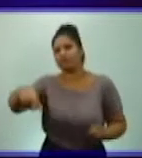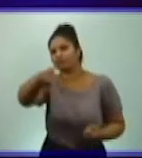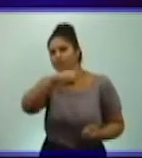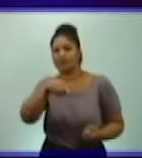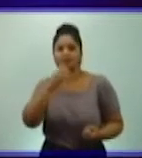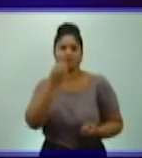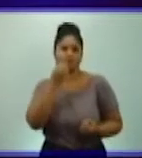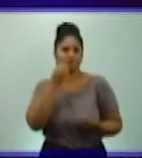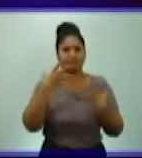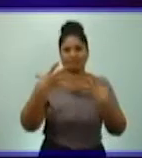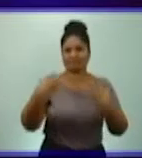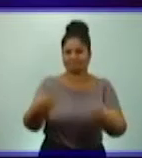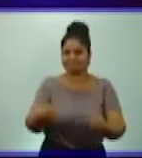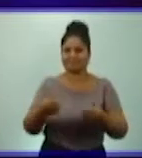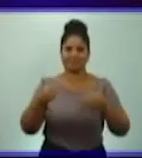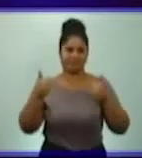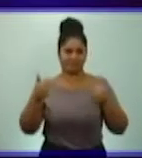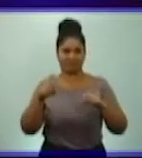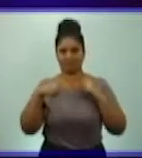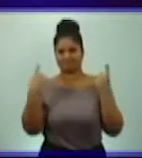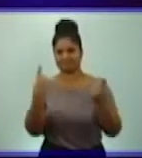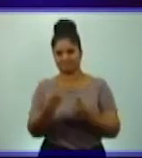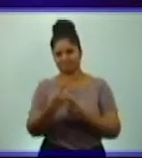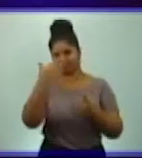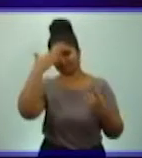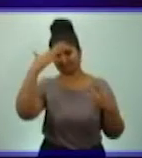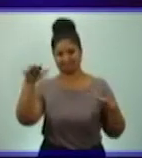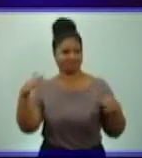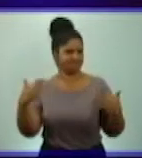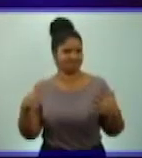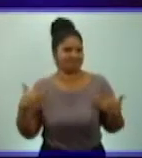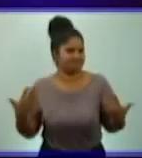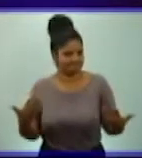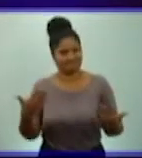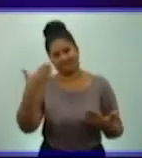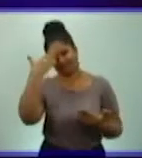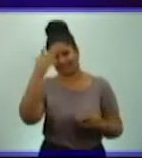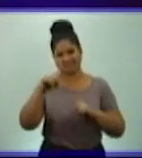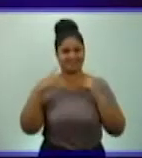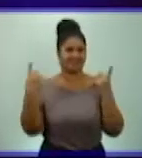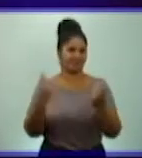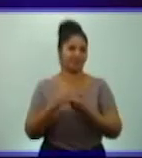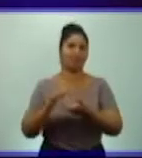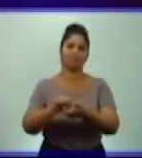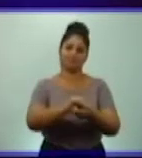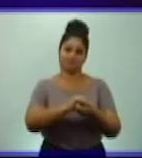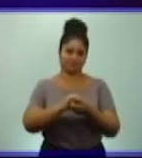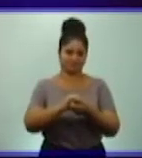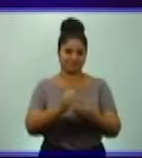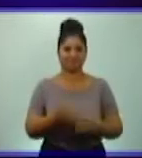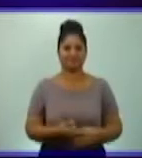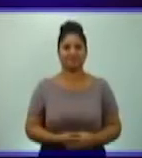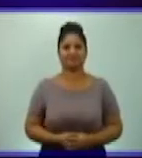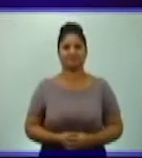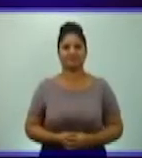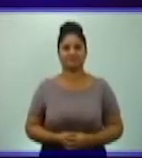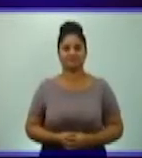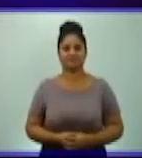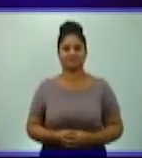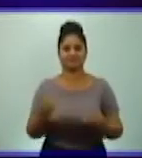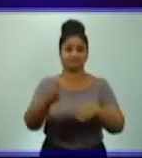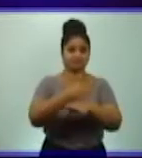calidad requerida. A todos, de parte de todo el colectivo de realización, muchísimas gracias. En clases anteriores comenzamos el